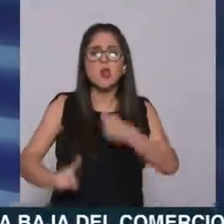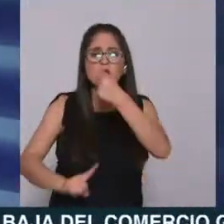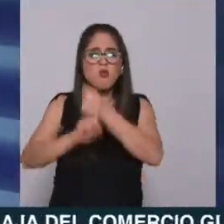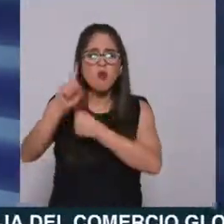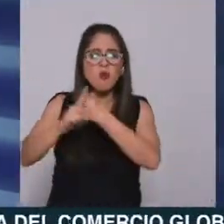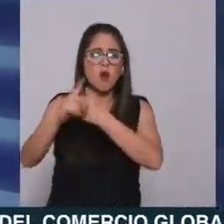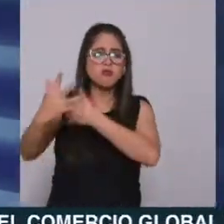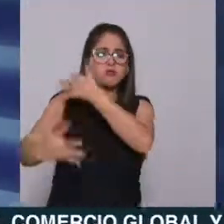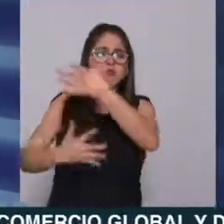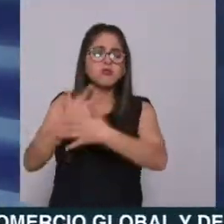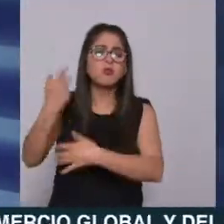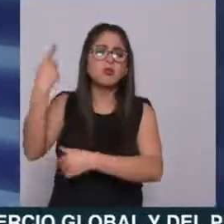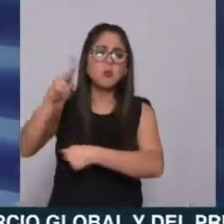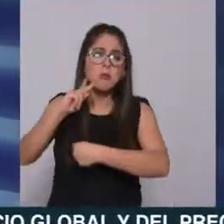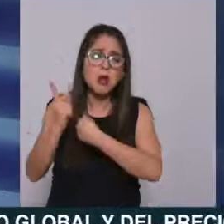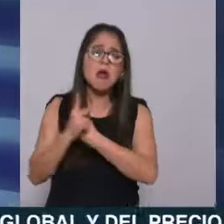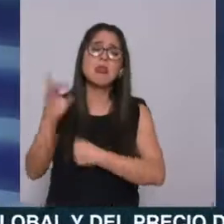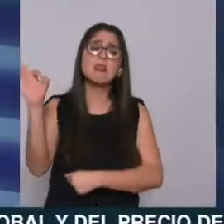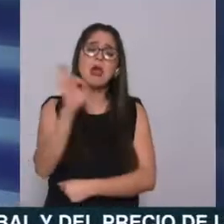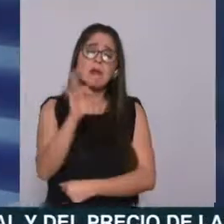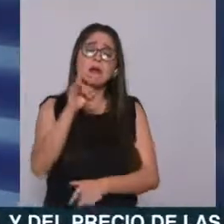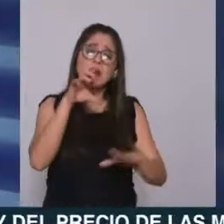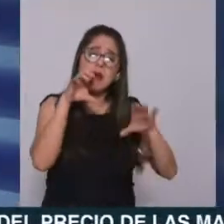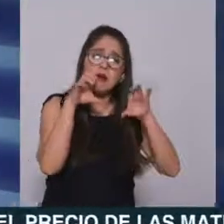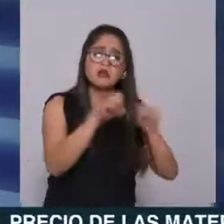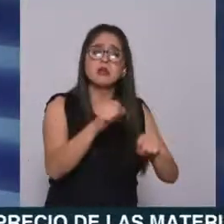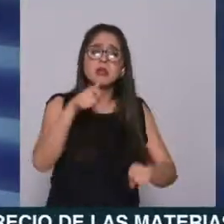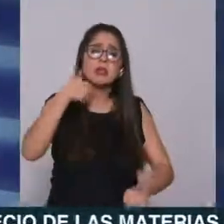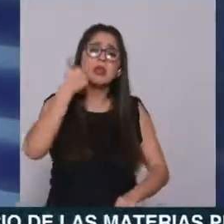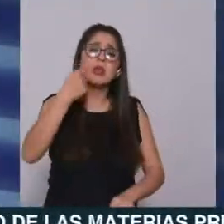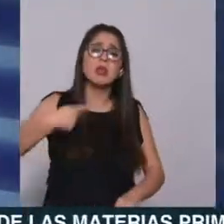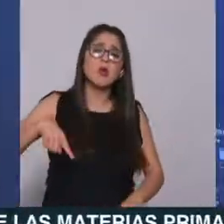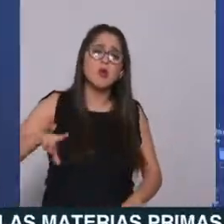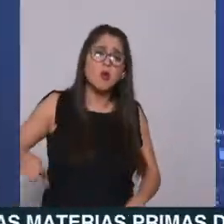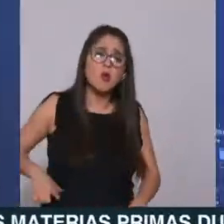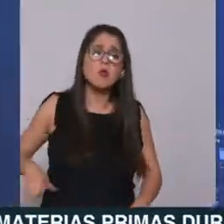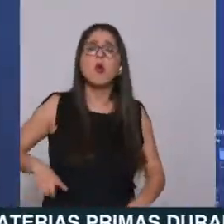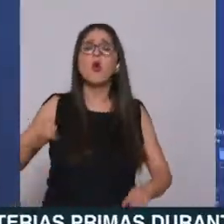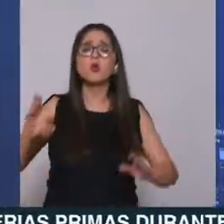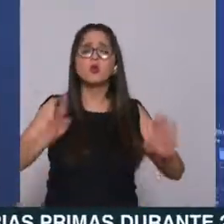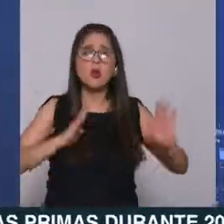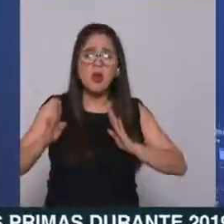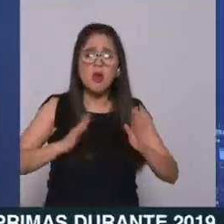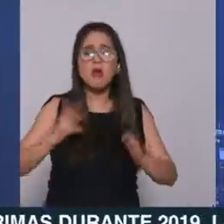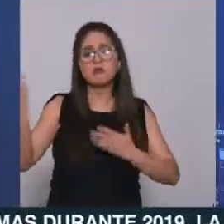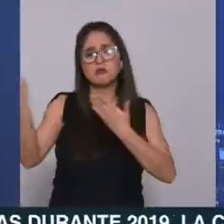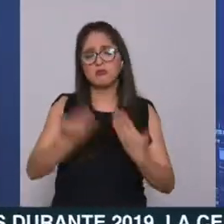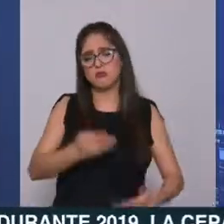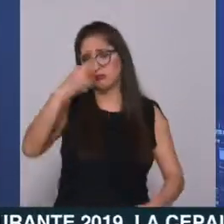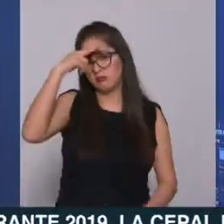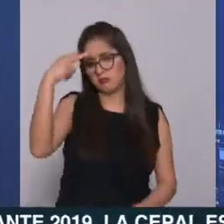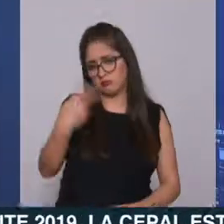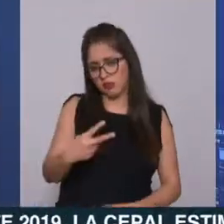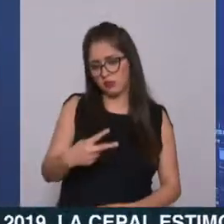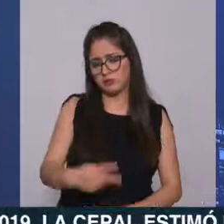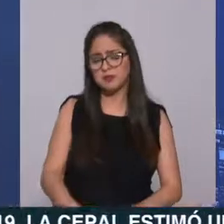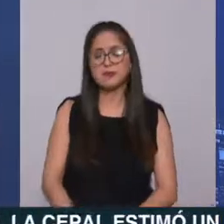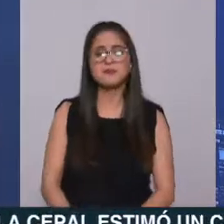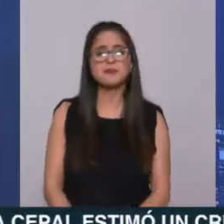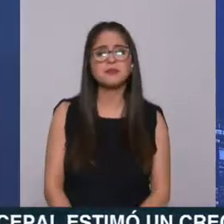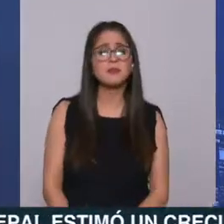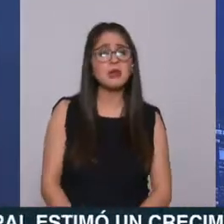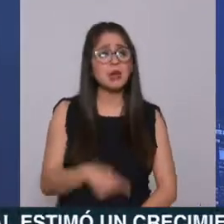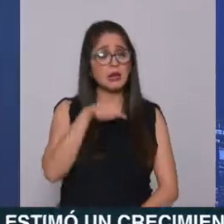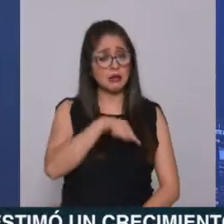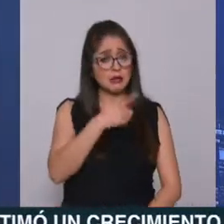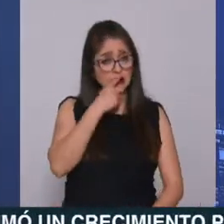sobre todo perseguidos políticamente hablando. El expresidente de Bolivia decía antes de salir de su país que estará pendiente